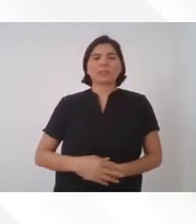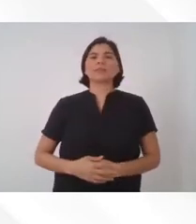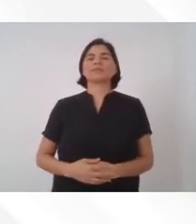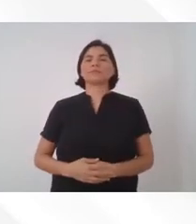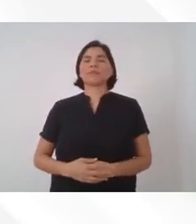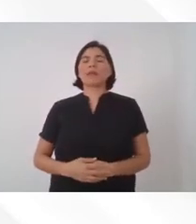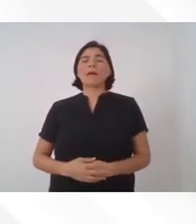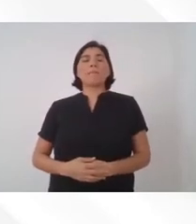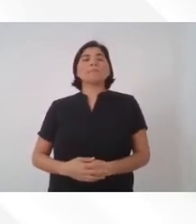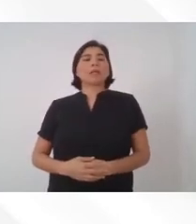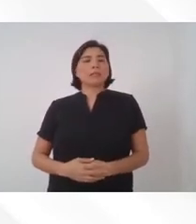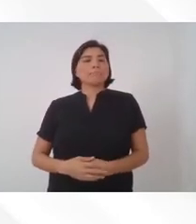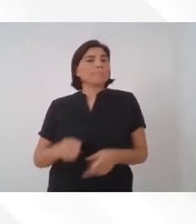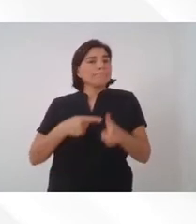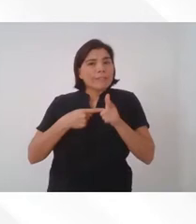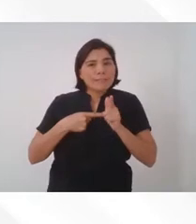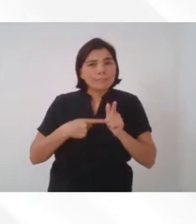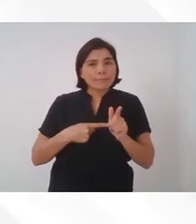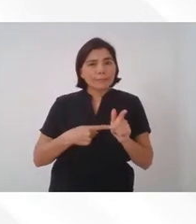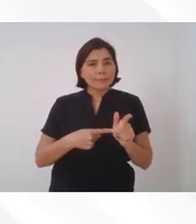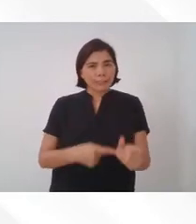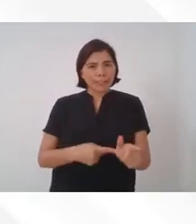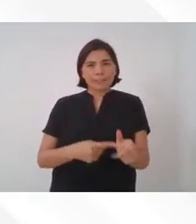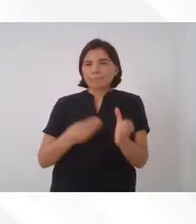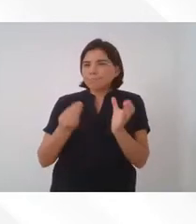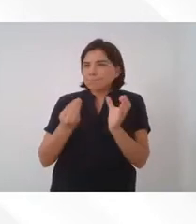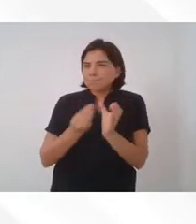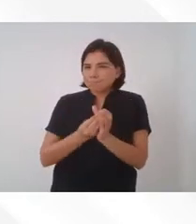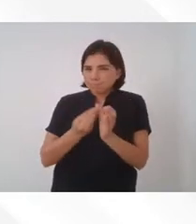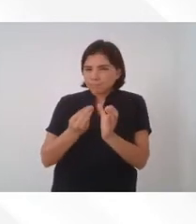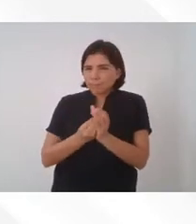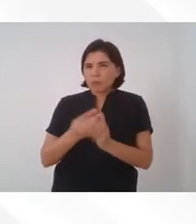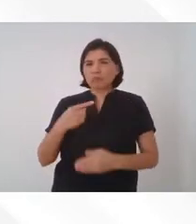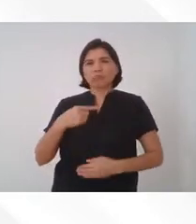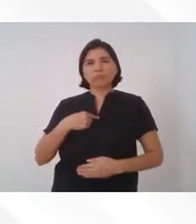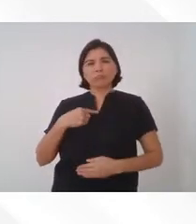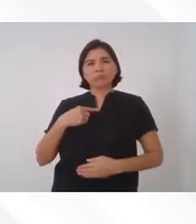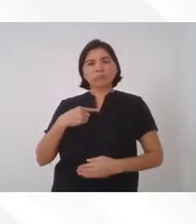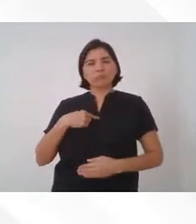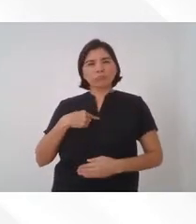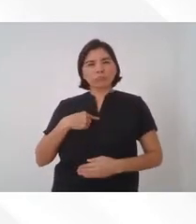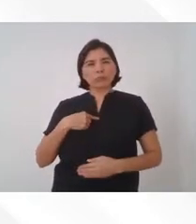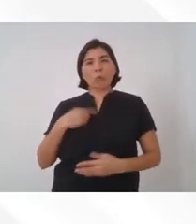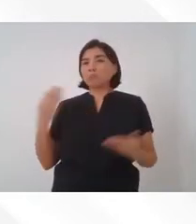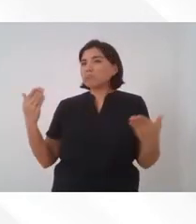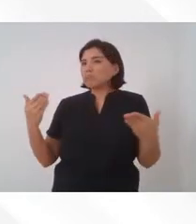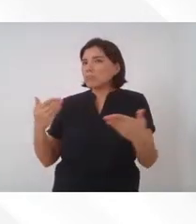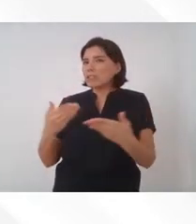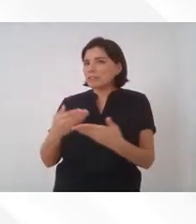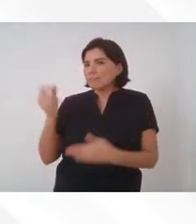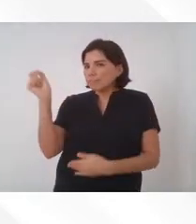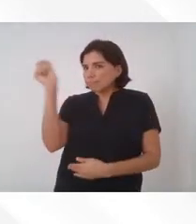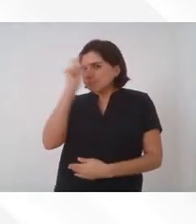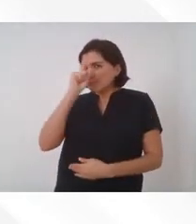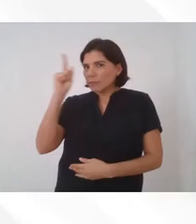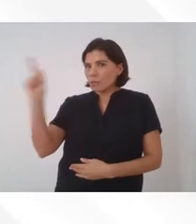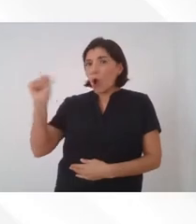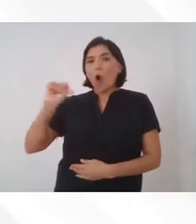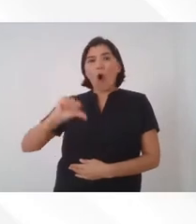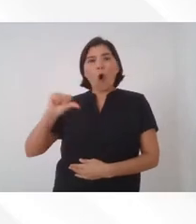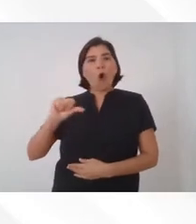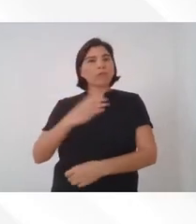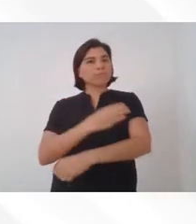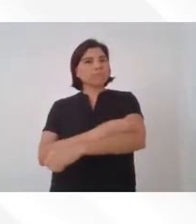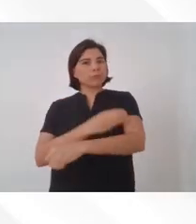de esta sesión, me permito presentar a las ponentes que nos acompañan el día de hoy.